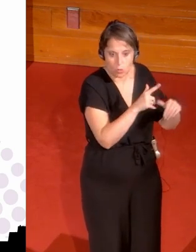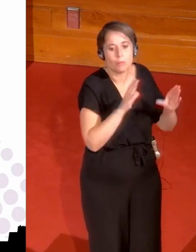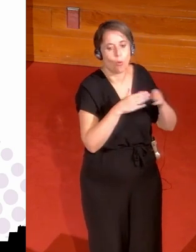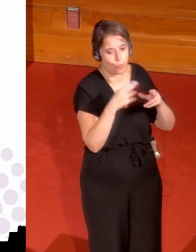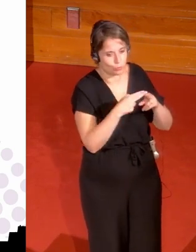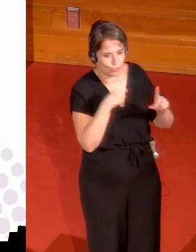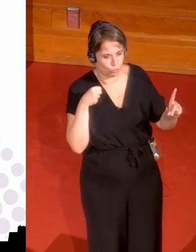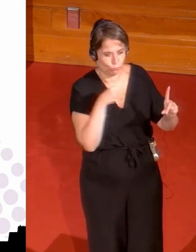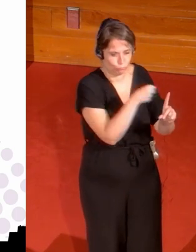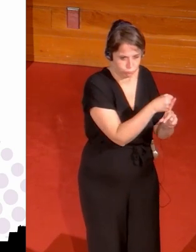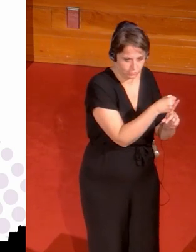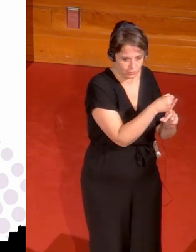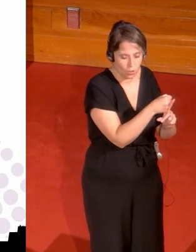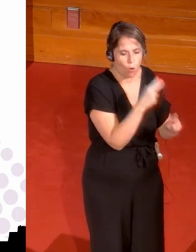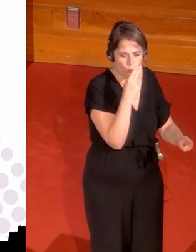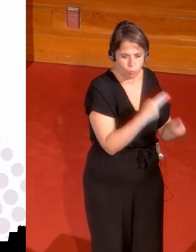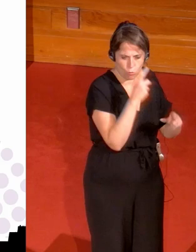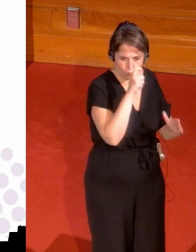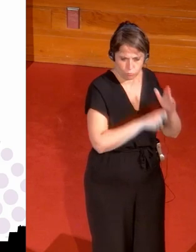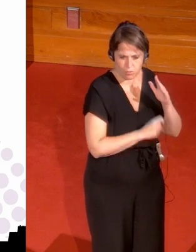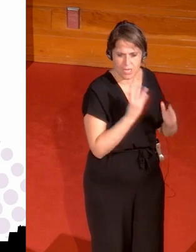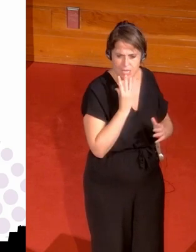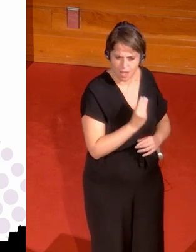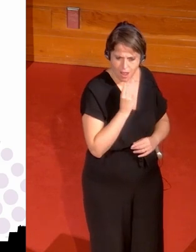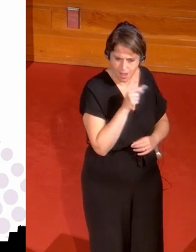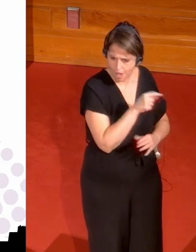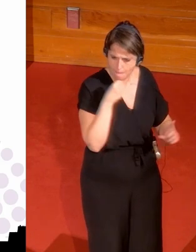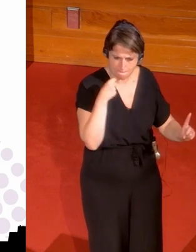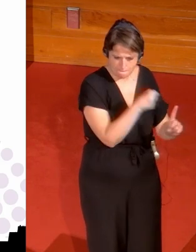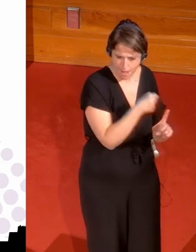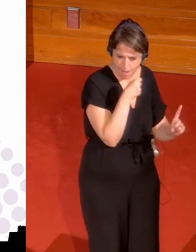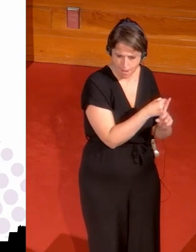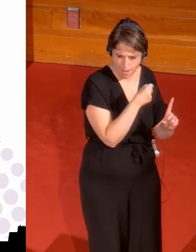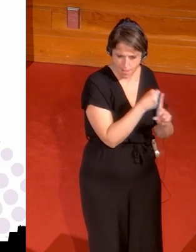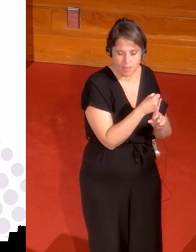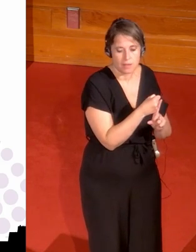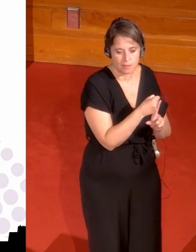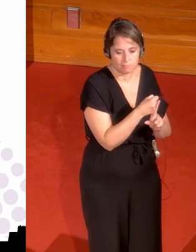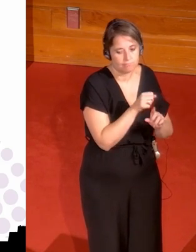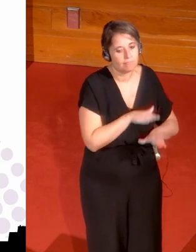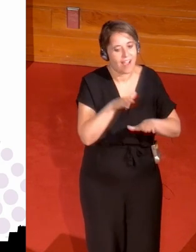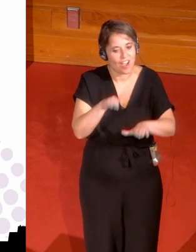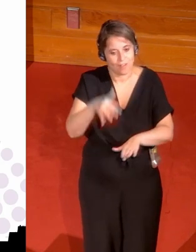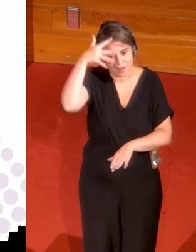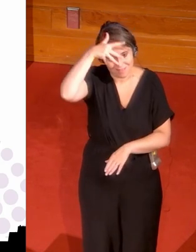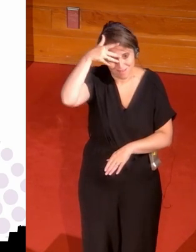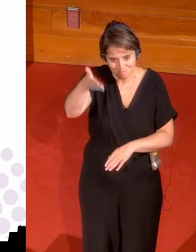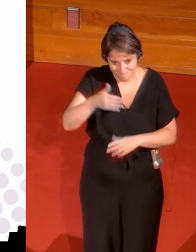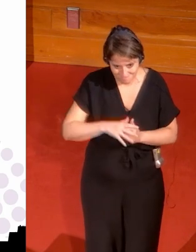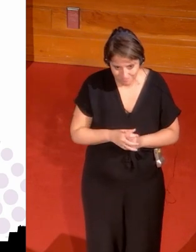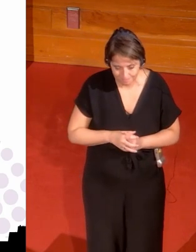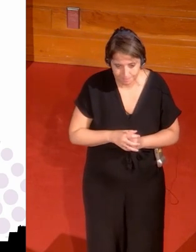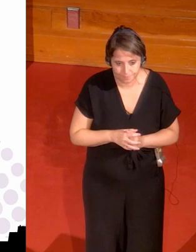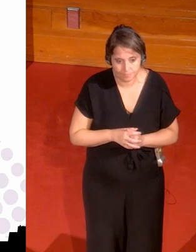claras pero que los grupos más radicales en Israel están con Donald con Donald Trump